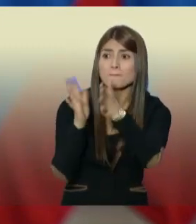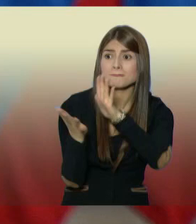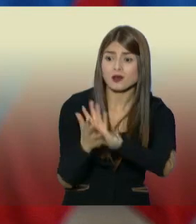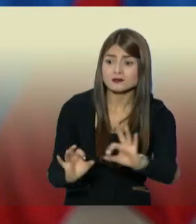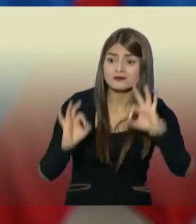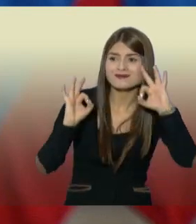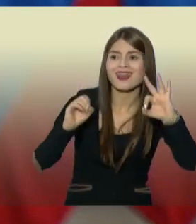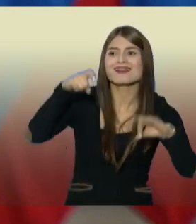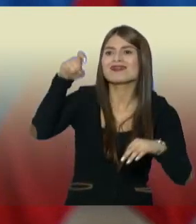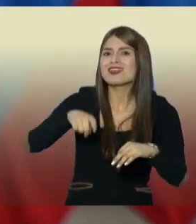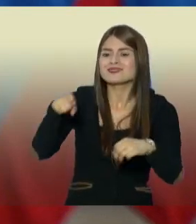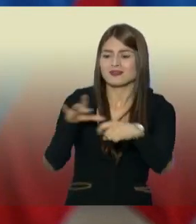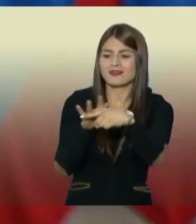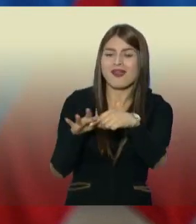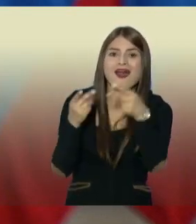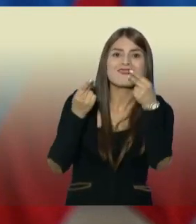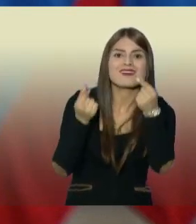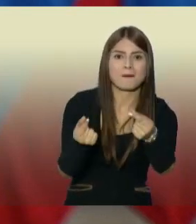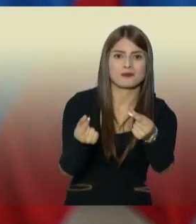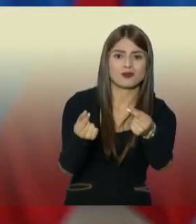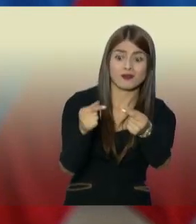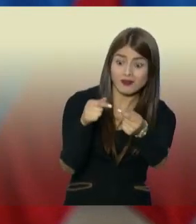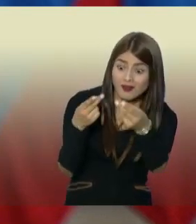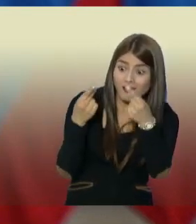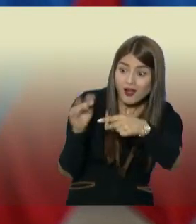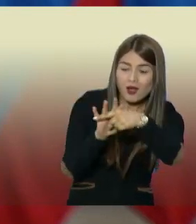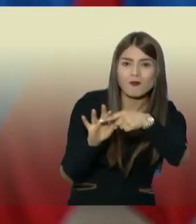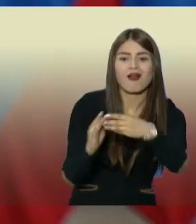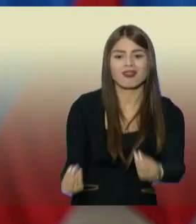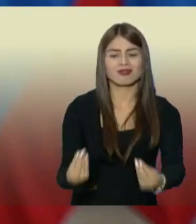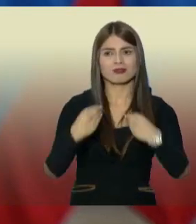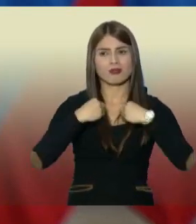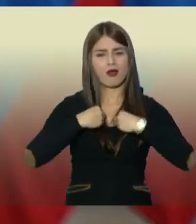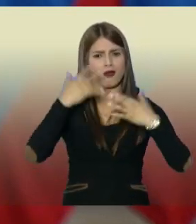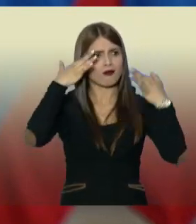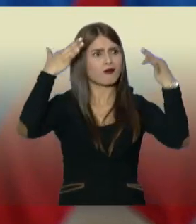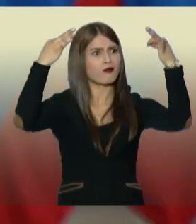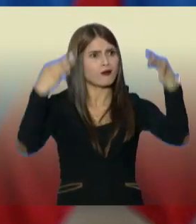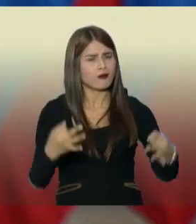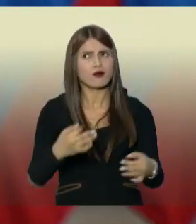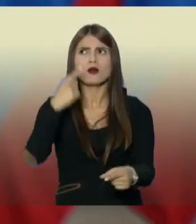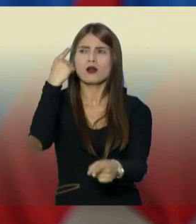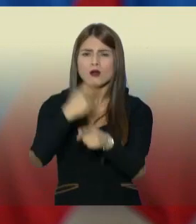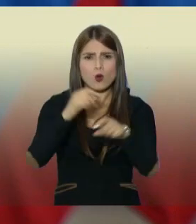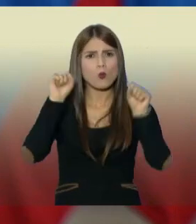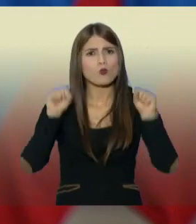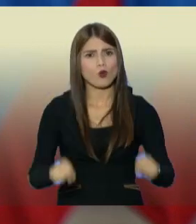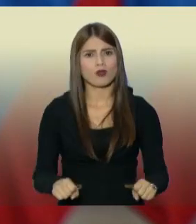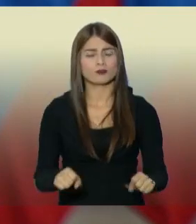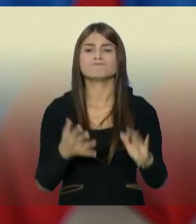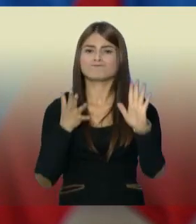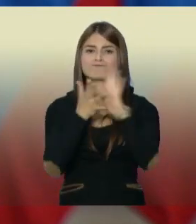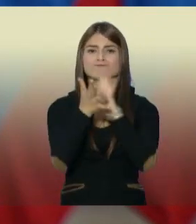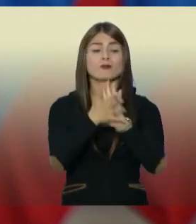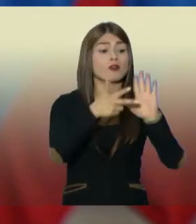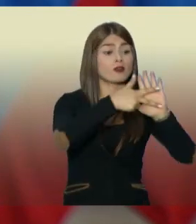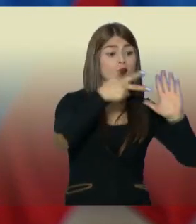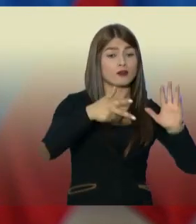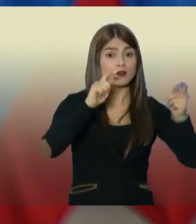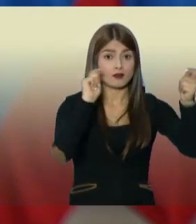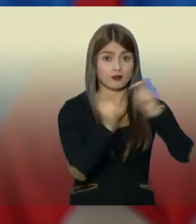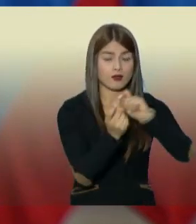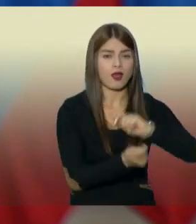su rápida implementación eso da certeza y construye confianza se aprobaron tres reformas